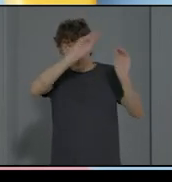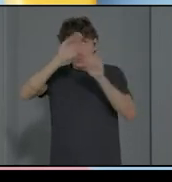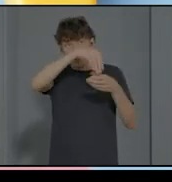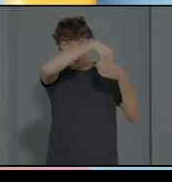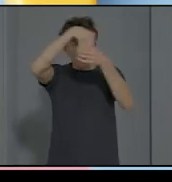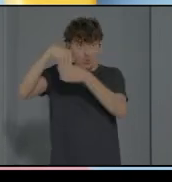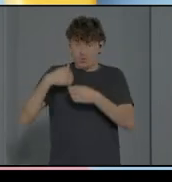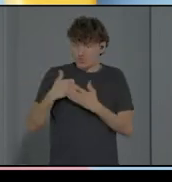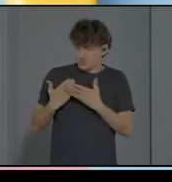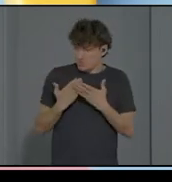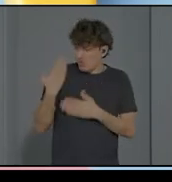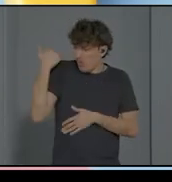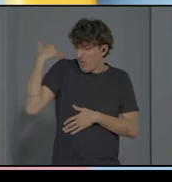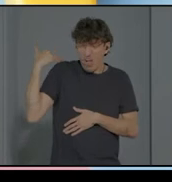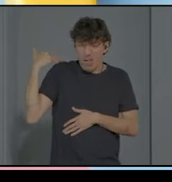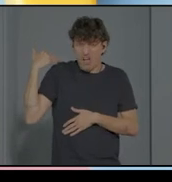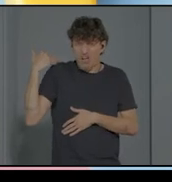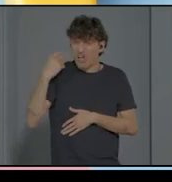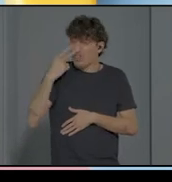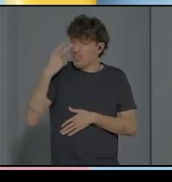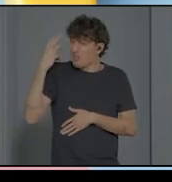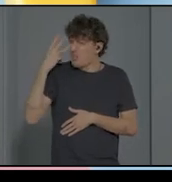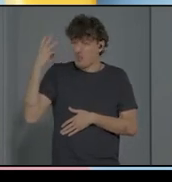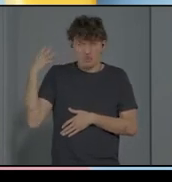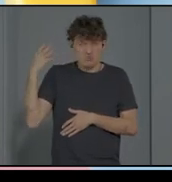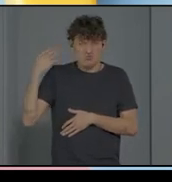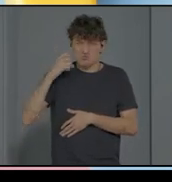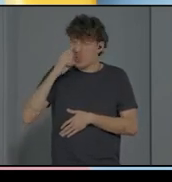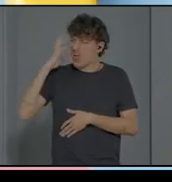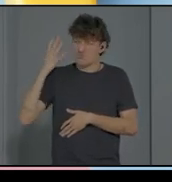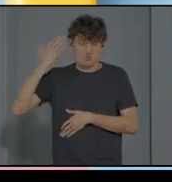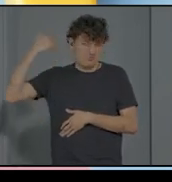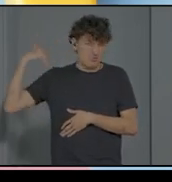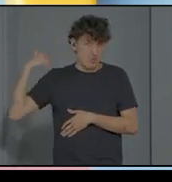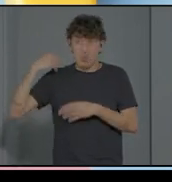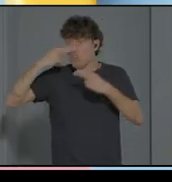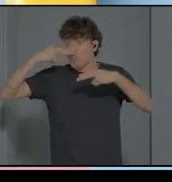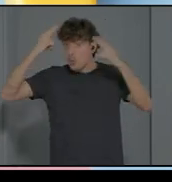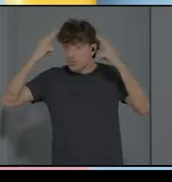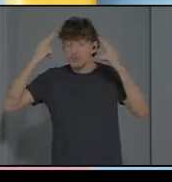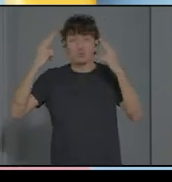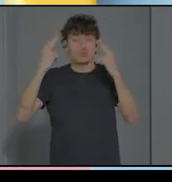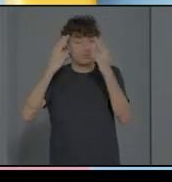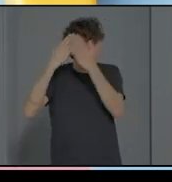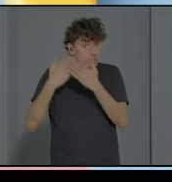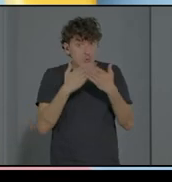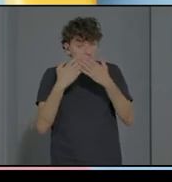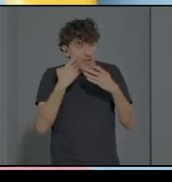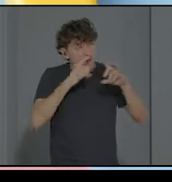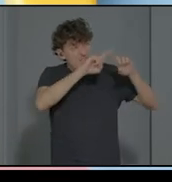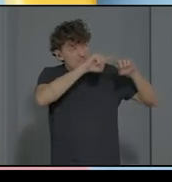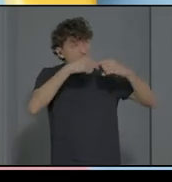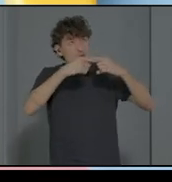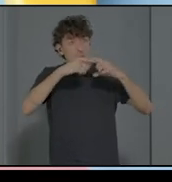hicimos una observación en familias en diferentes sitios del mundo, con el niño en